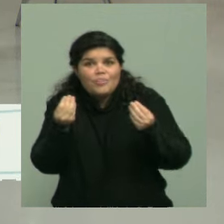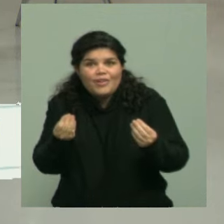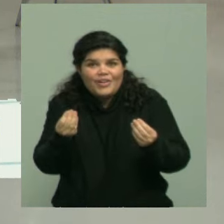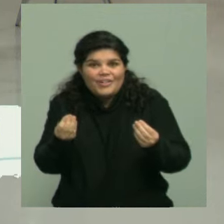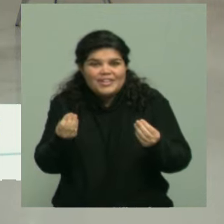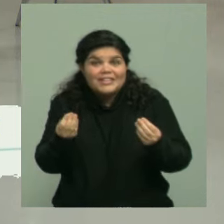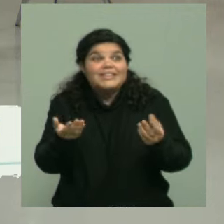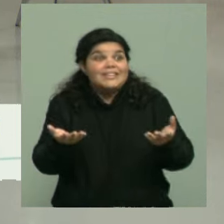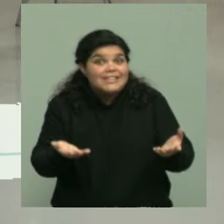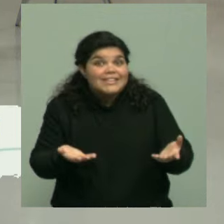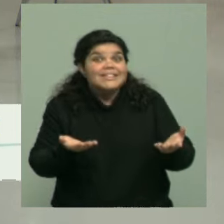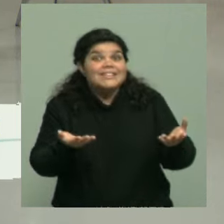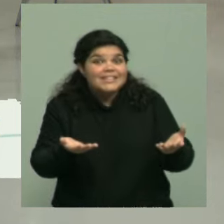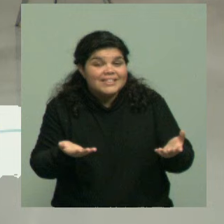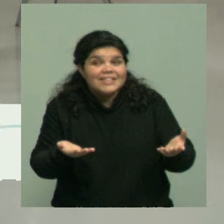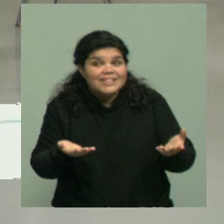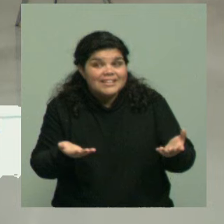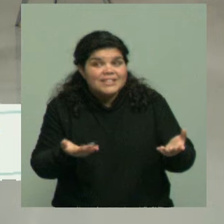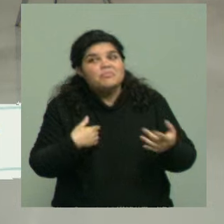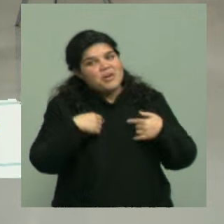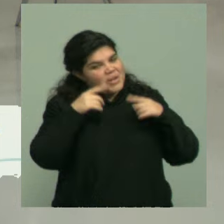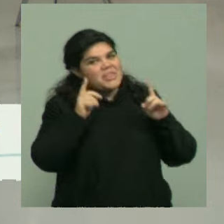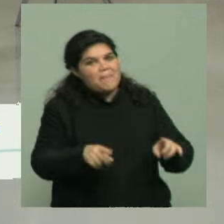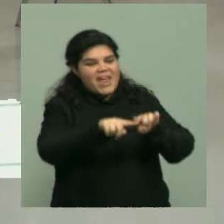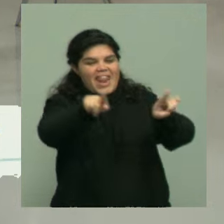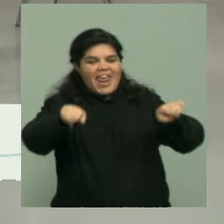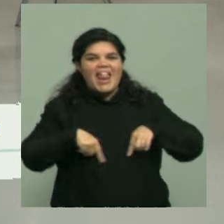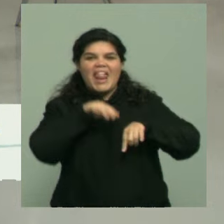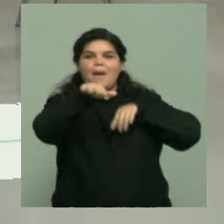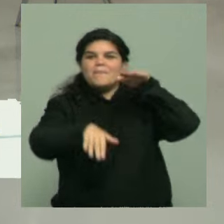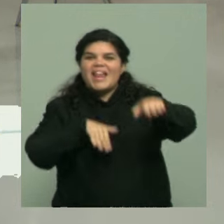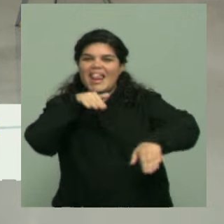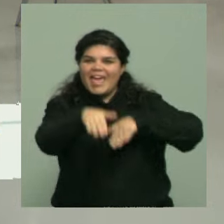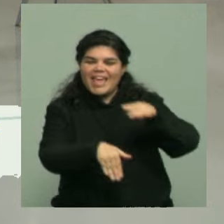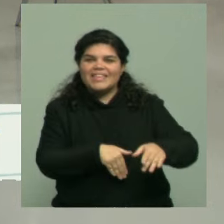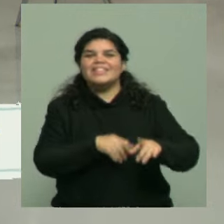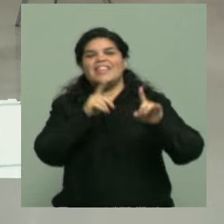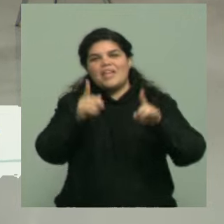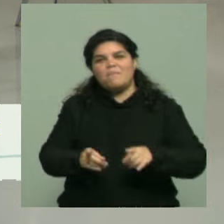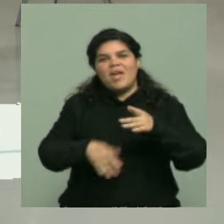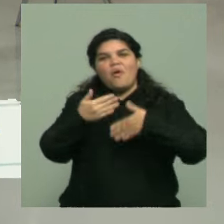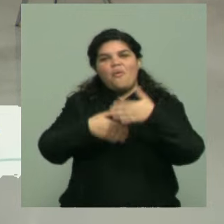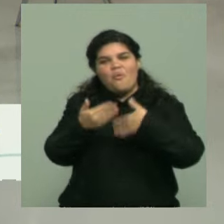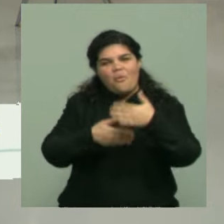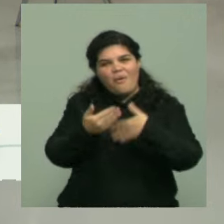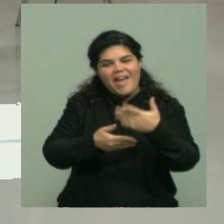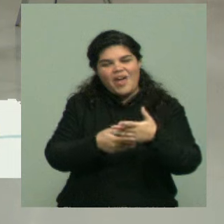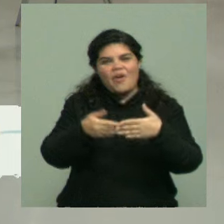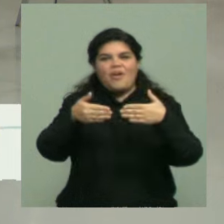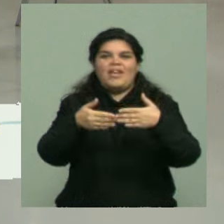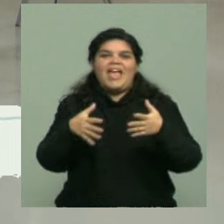¿Y? Bueno, hicimos también en la pileta, hicimos juegos, en el